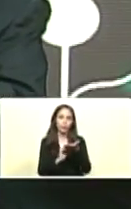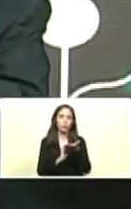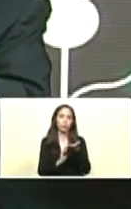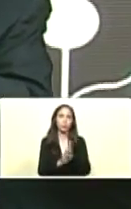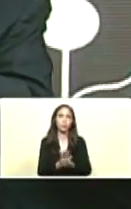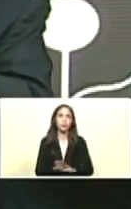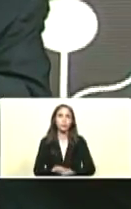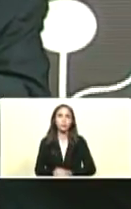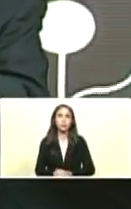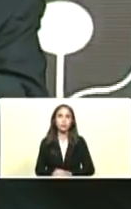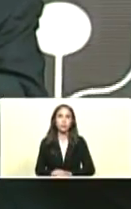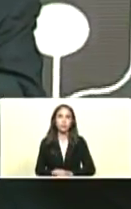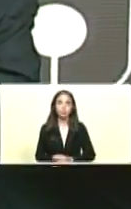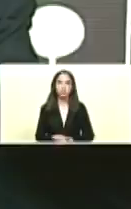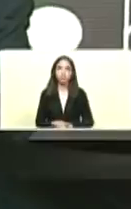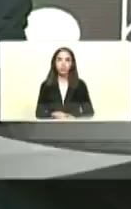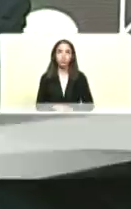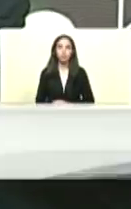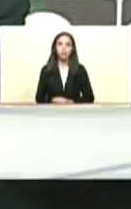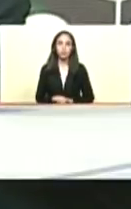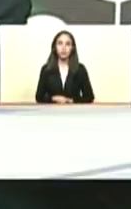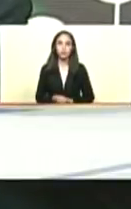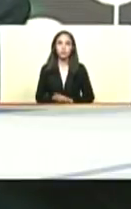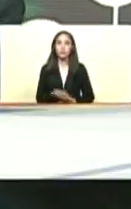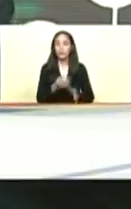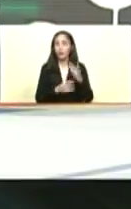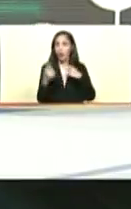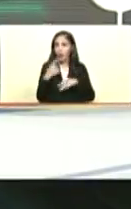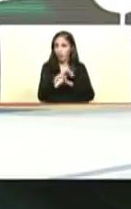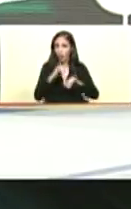nosotros. Tenemos nuestra criptomoneda.